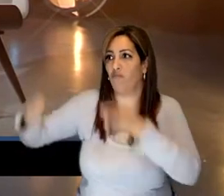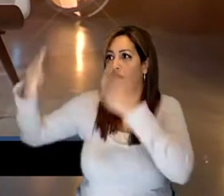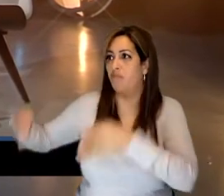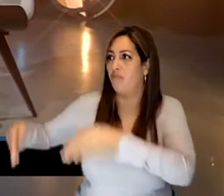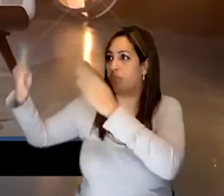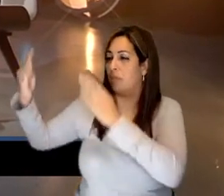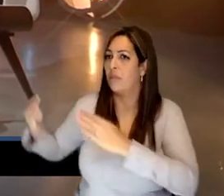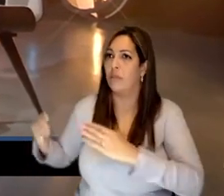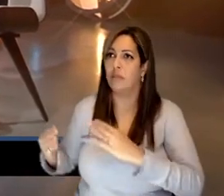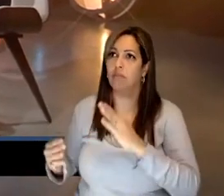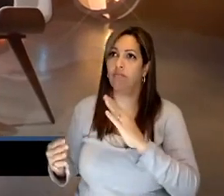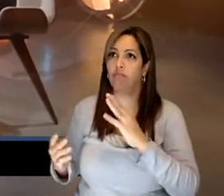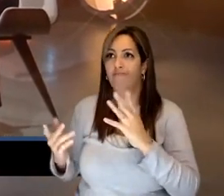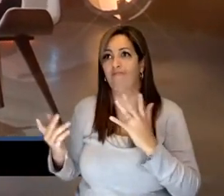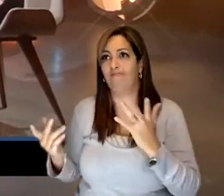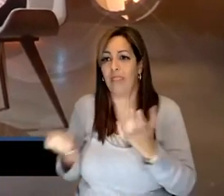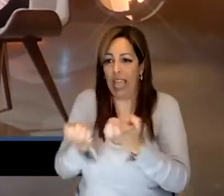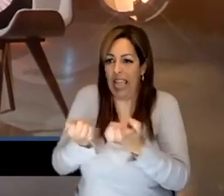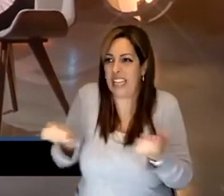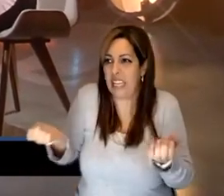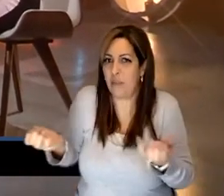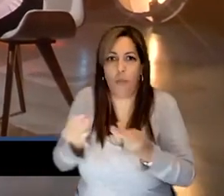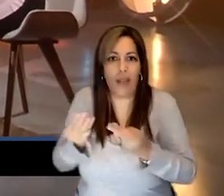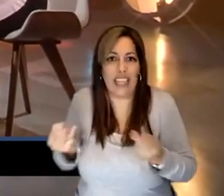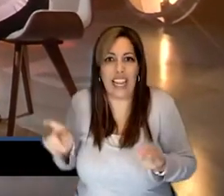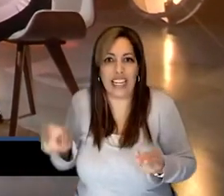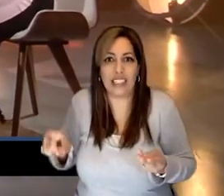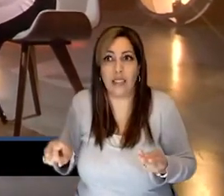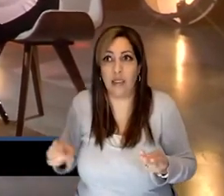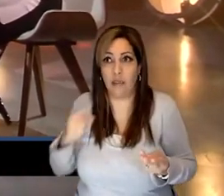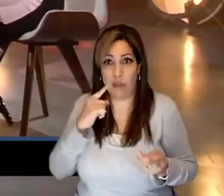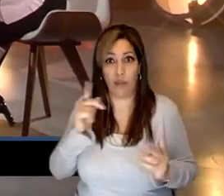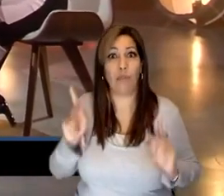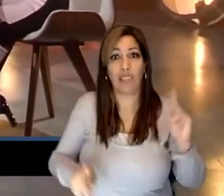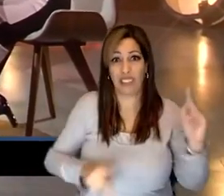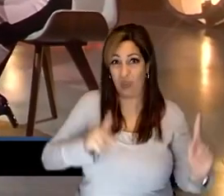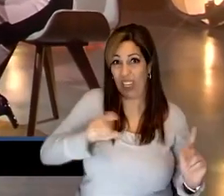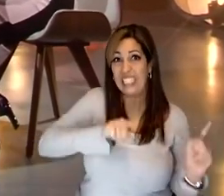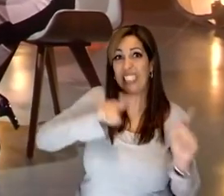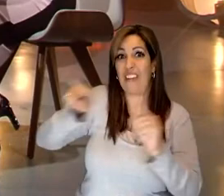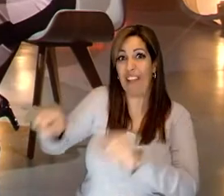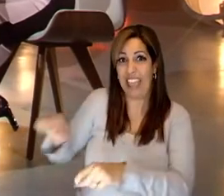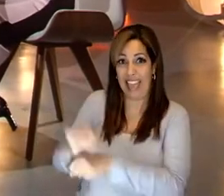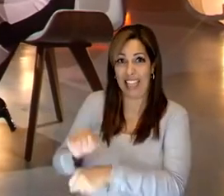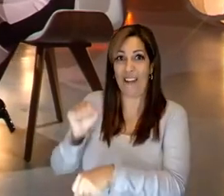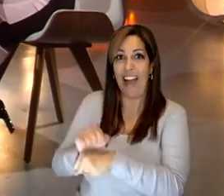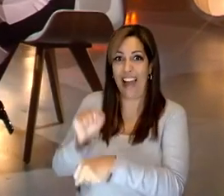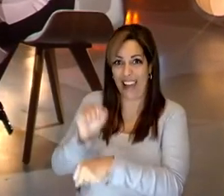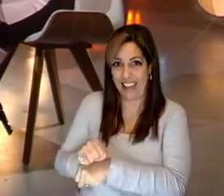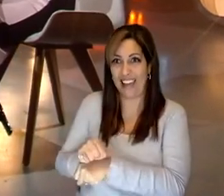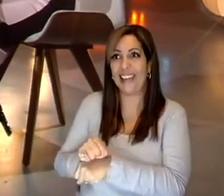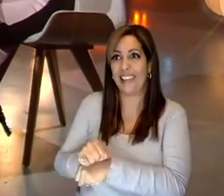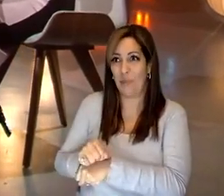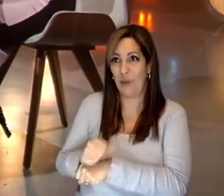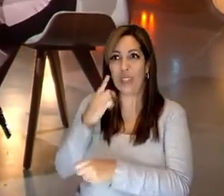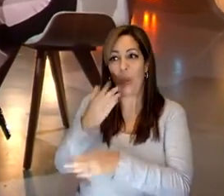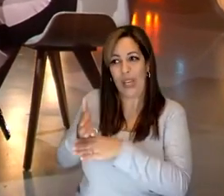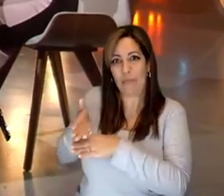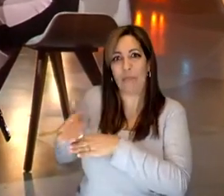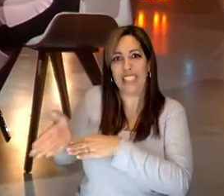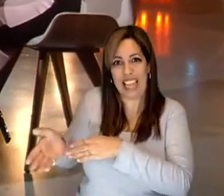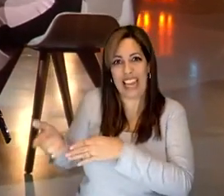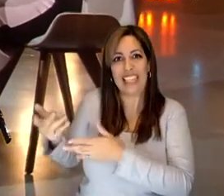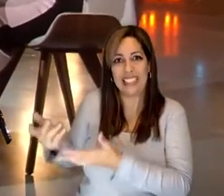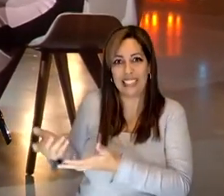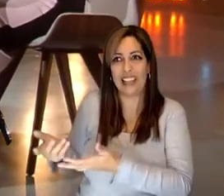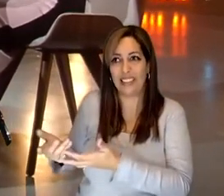algunos equipos y maquinarias que sirvan para poder atender la salud de los ciudadanos, también hace falta personal, que es la mano de obra, que es la que va a estar allí, son especialistas